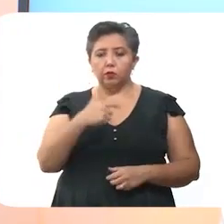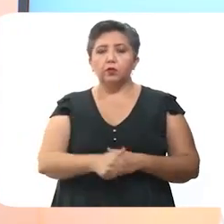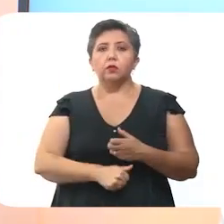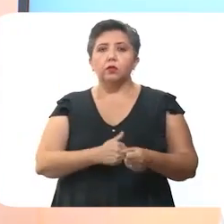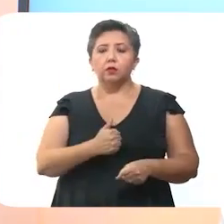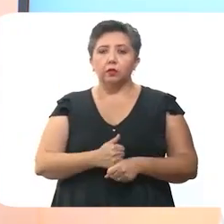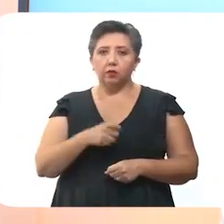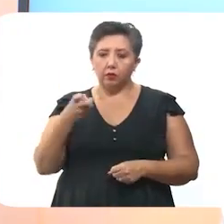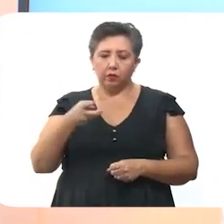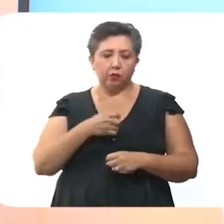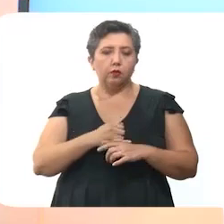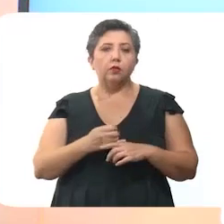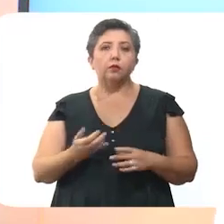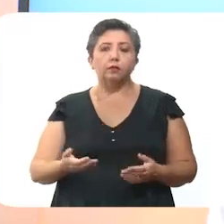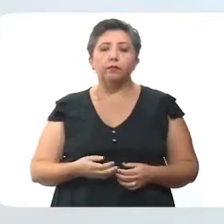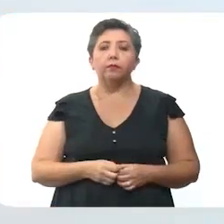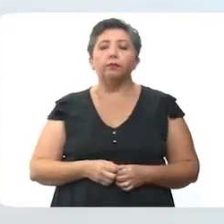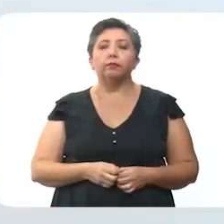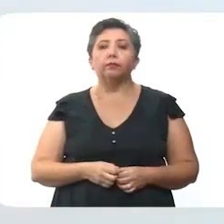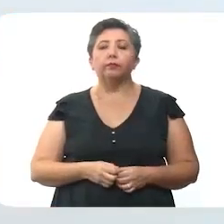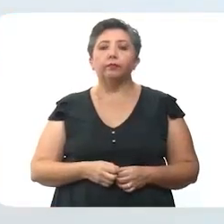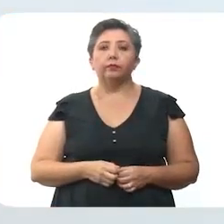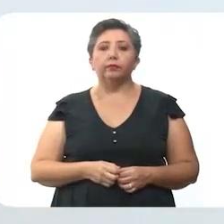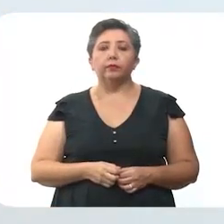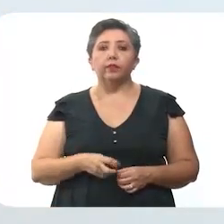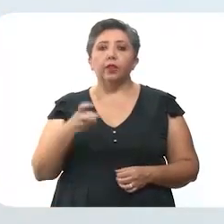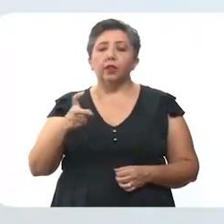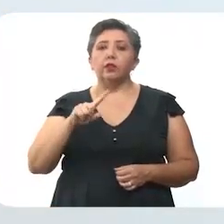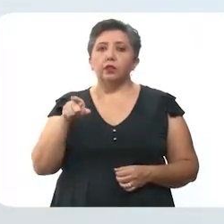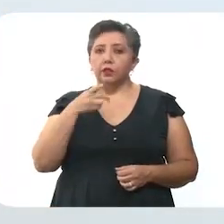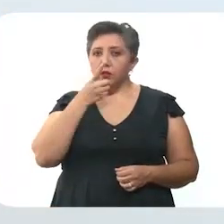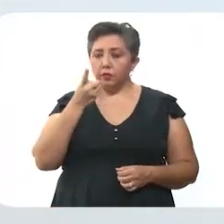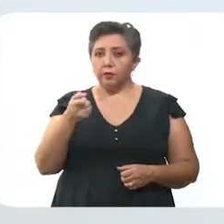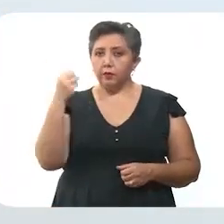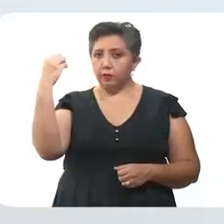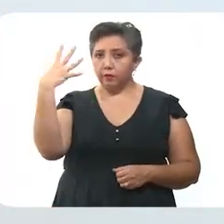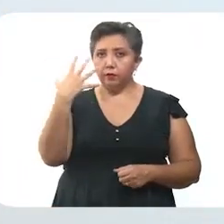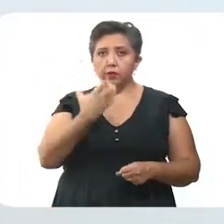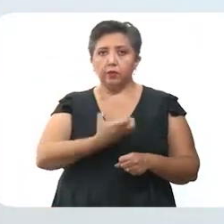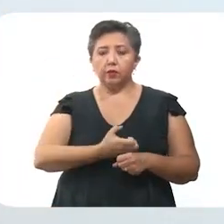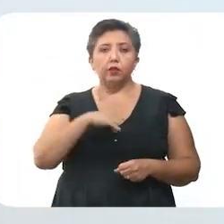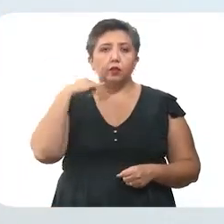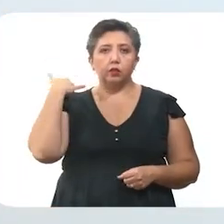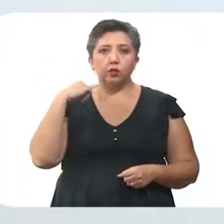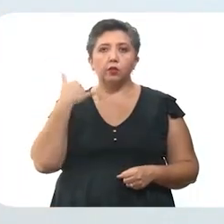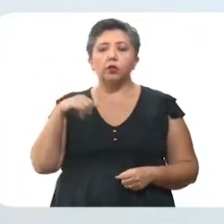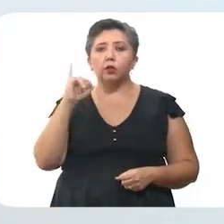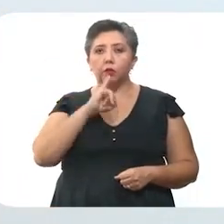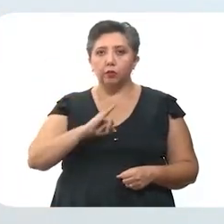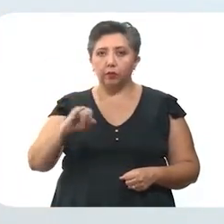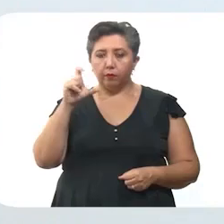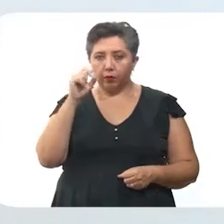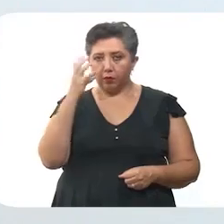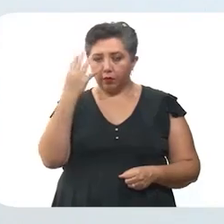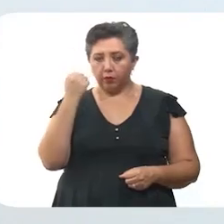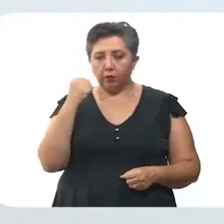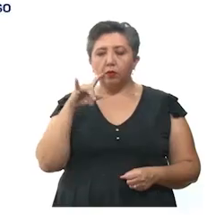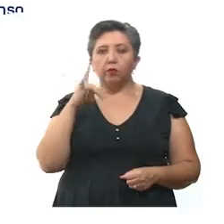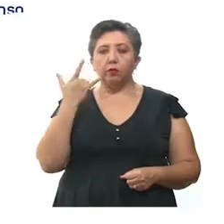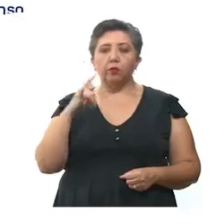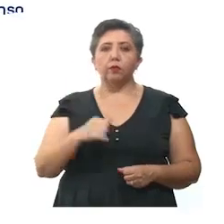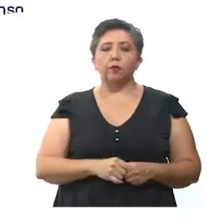107 años. Hasta aquí el reporte, secretario. Estos son los indicadores del semáforo estatal de Yucatán este jueves 29 de